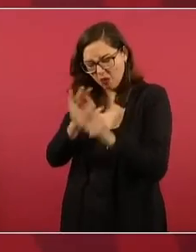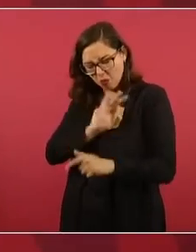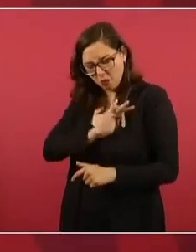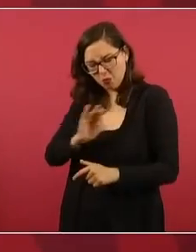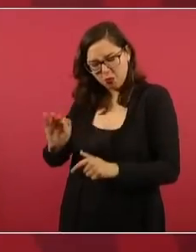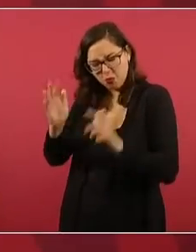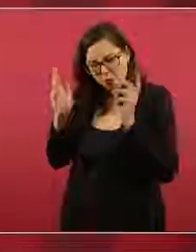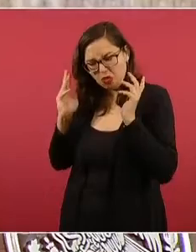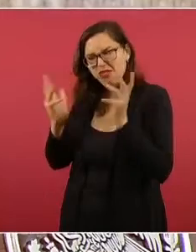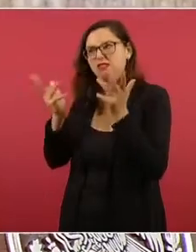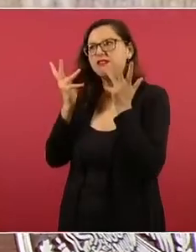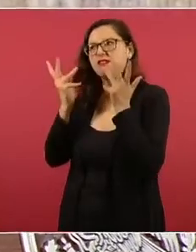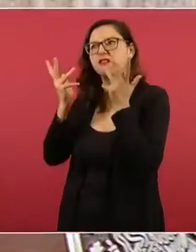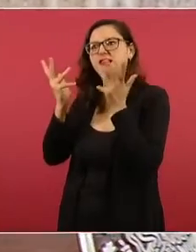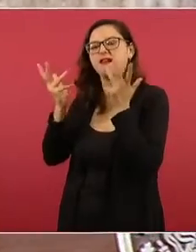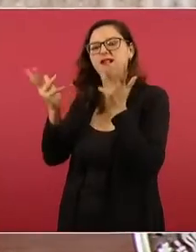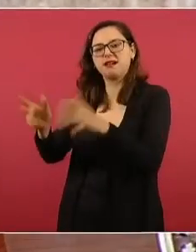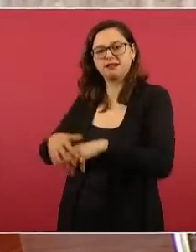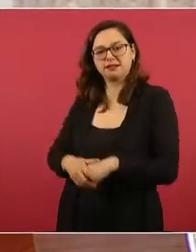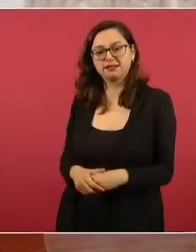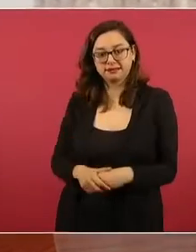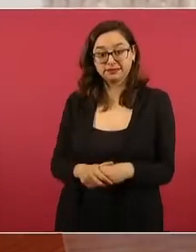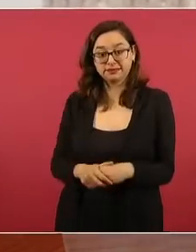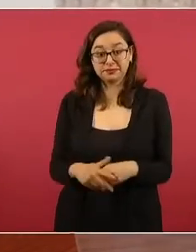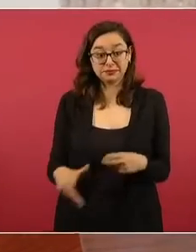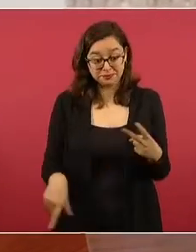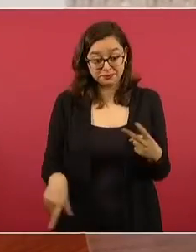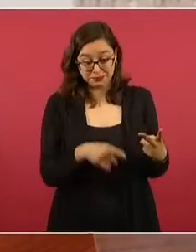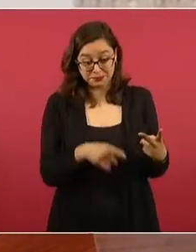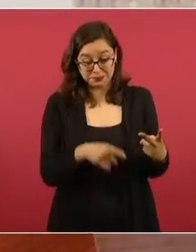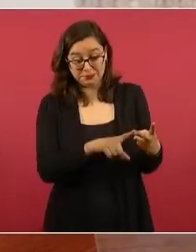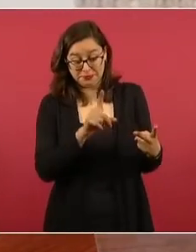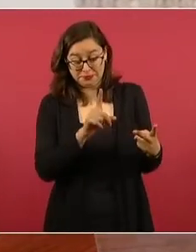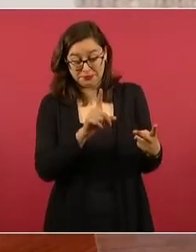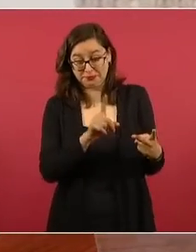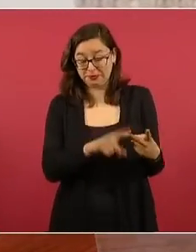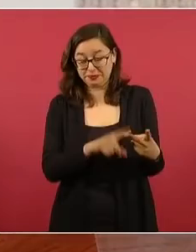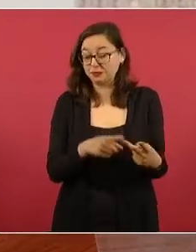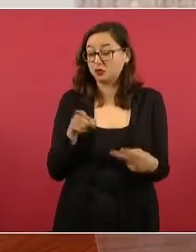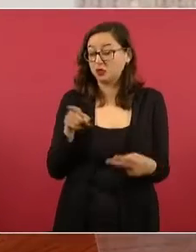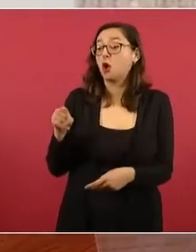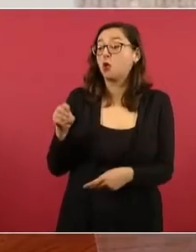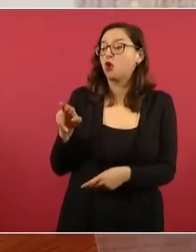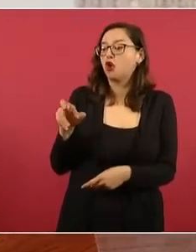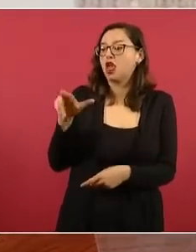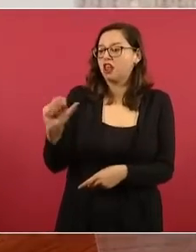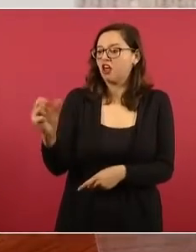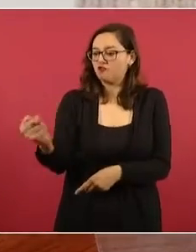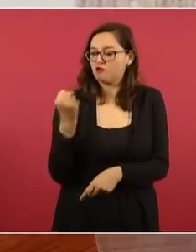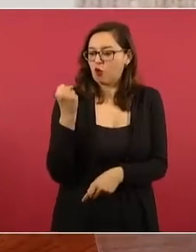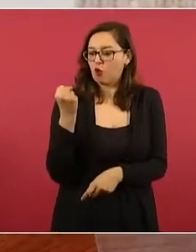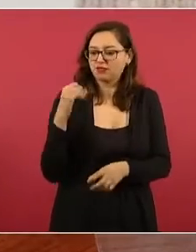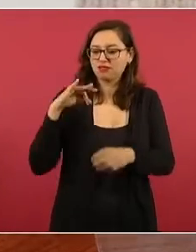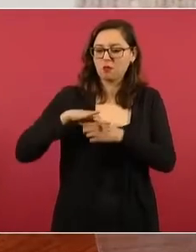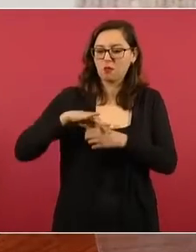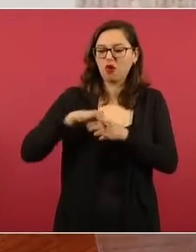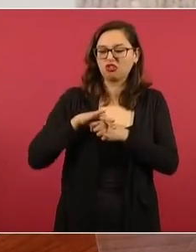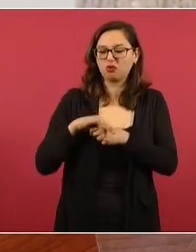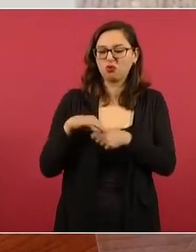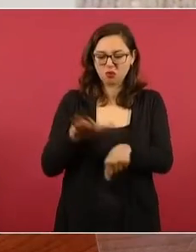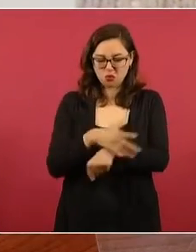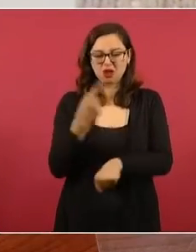Morena obtiene sus votos con la gente más ignorante.